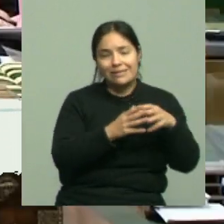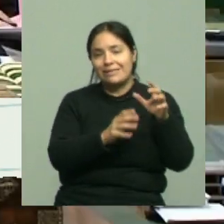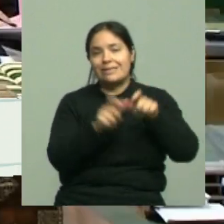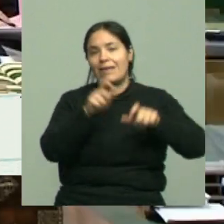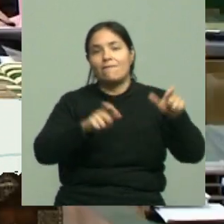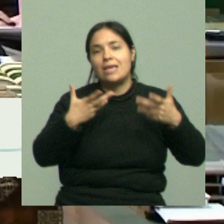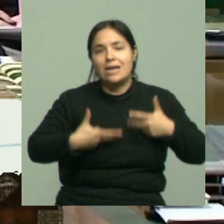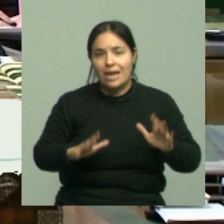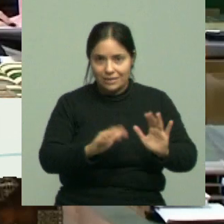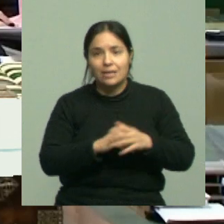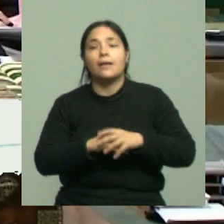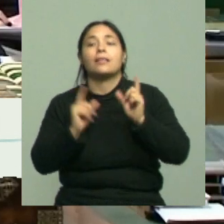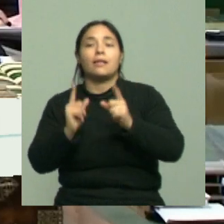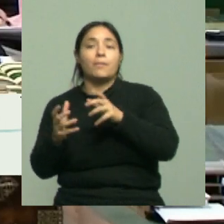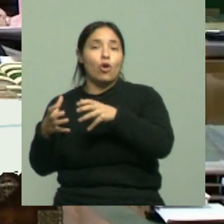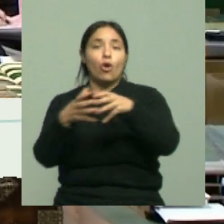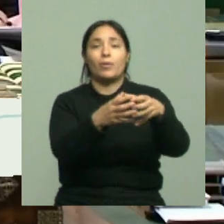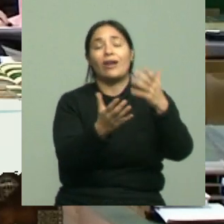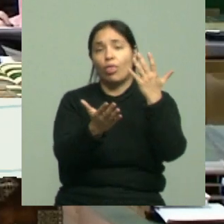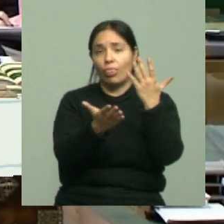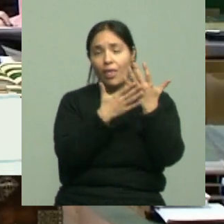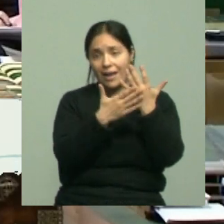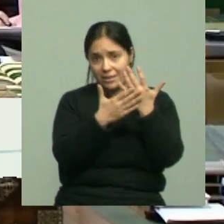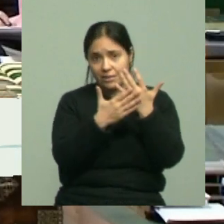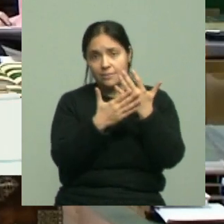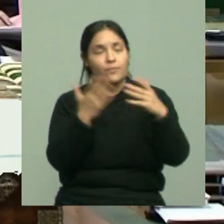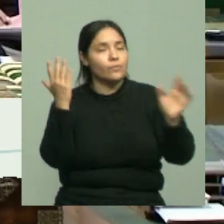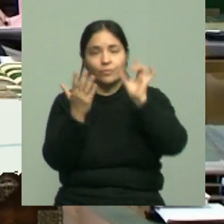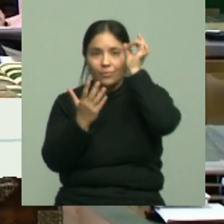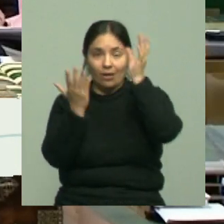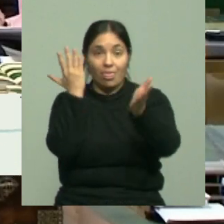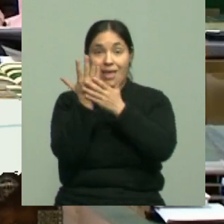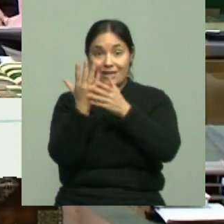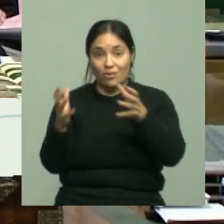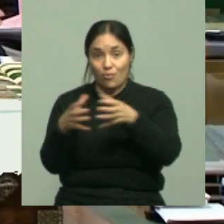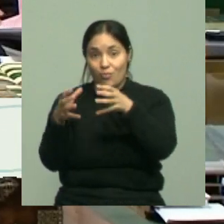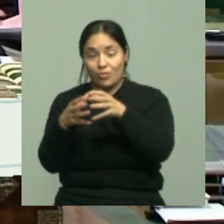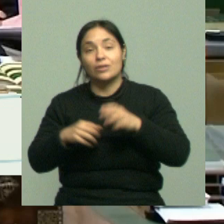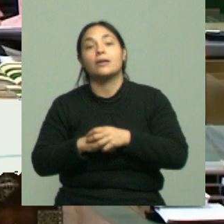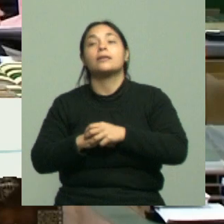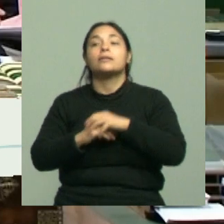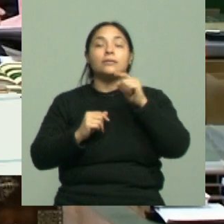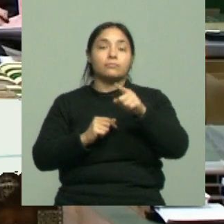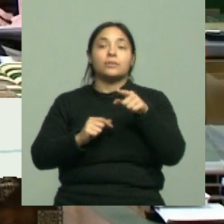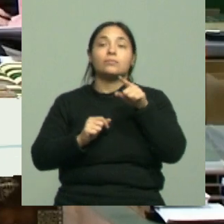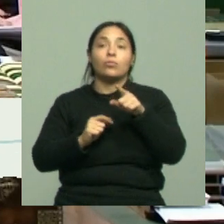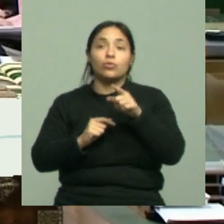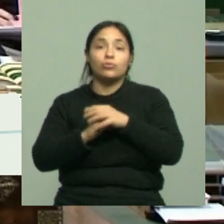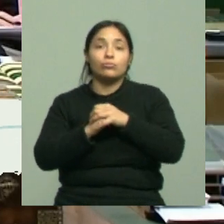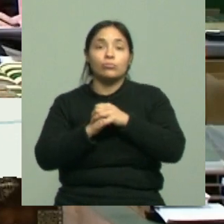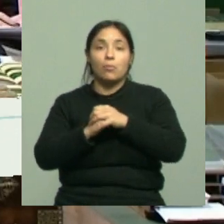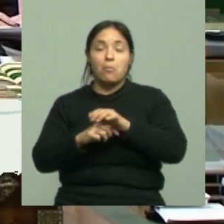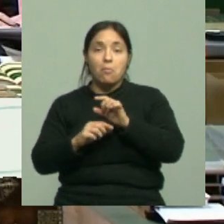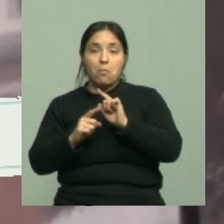Gobierno de centro derecha, podríamos decir, en Australia, la causa no fue tomada por el gobierno. Cuando se da el giro político con el primer ministro de